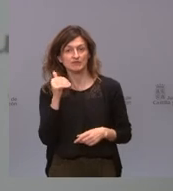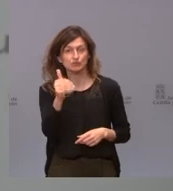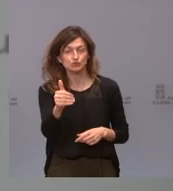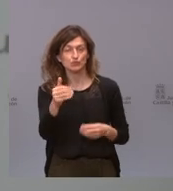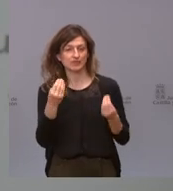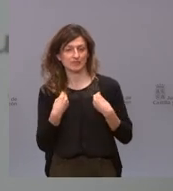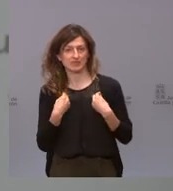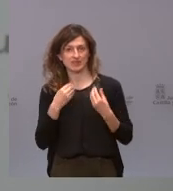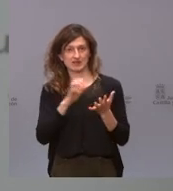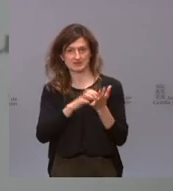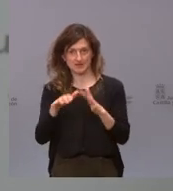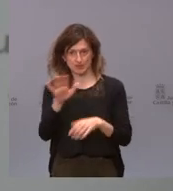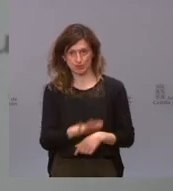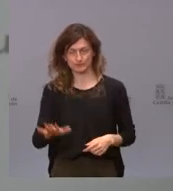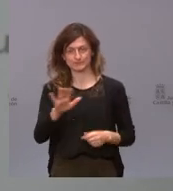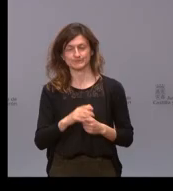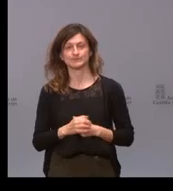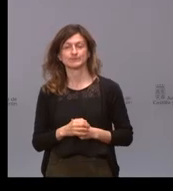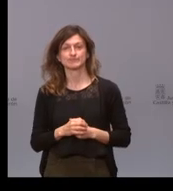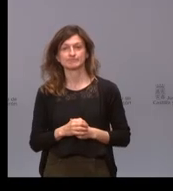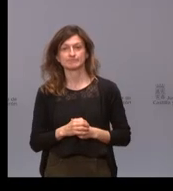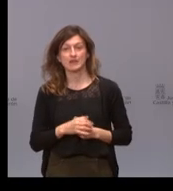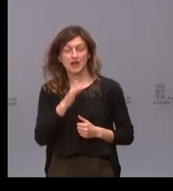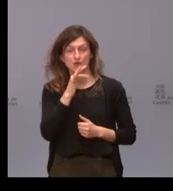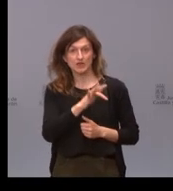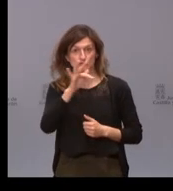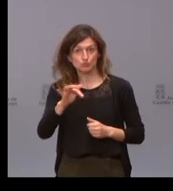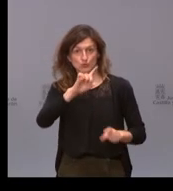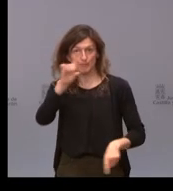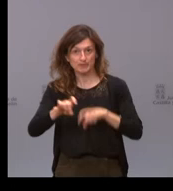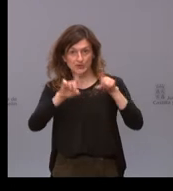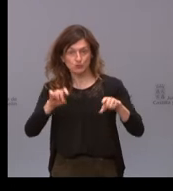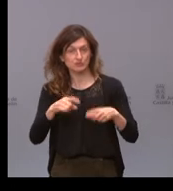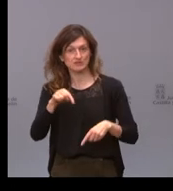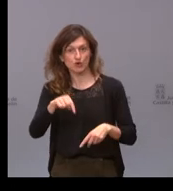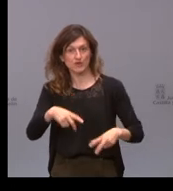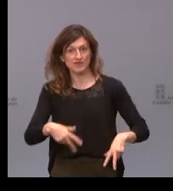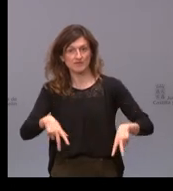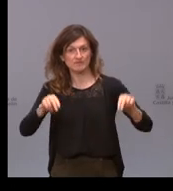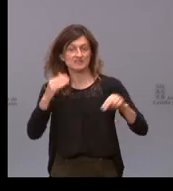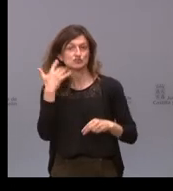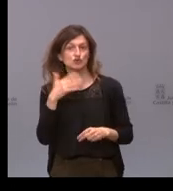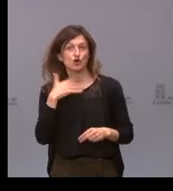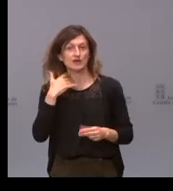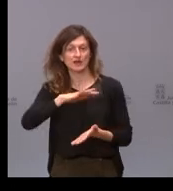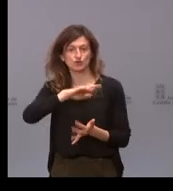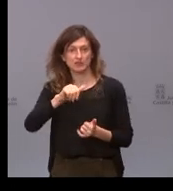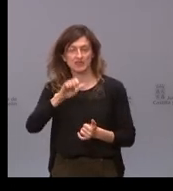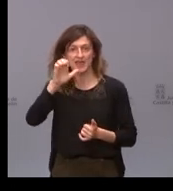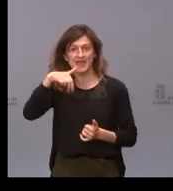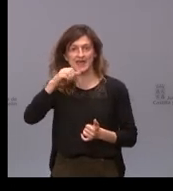de vida en castilla y león' pues el turno de preguntas de hoy concluye en soria noticias con encarna muñoz